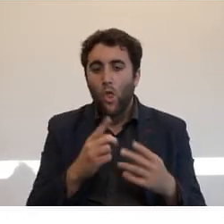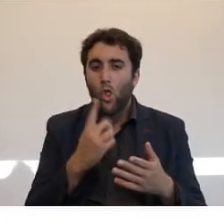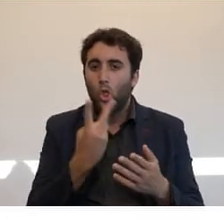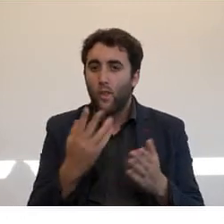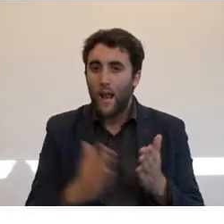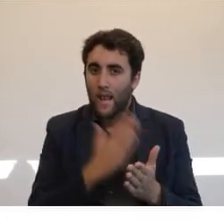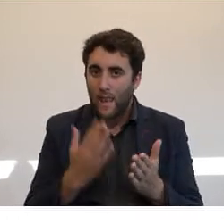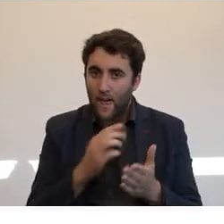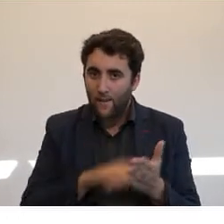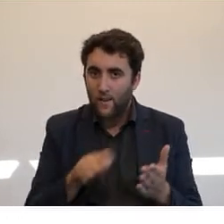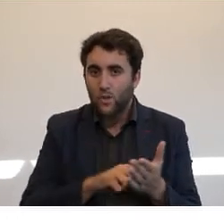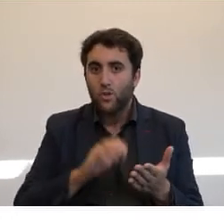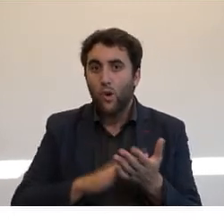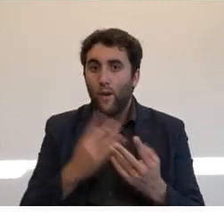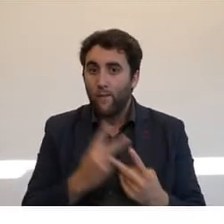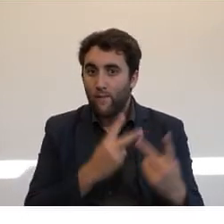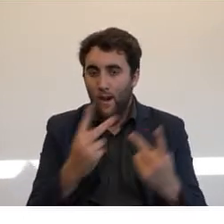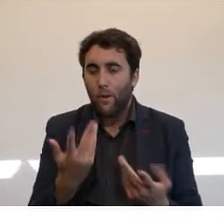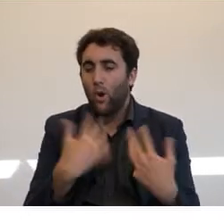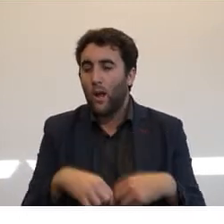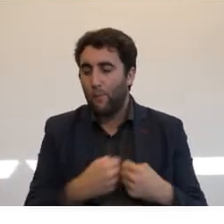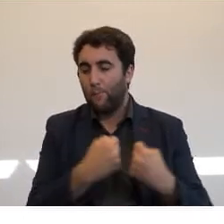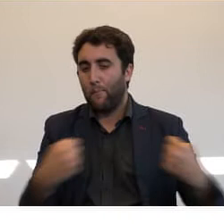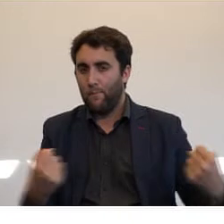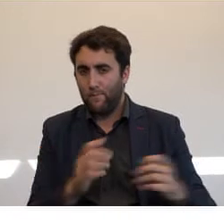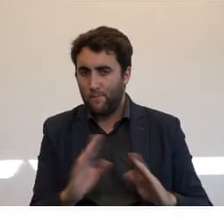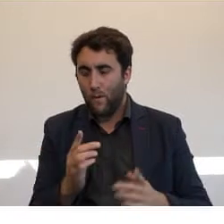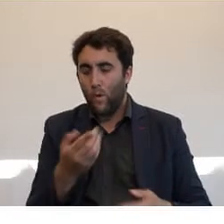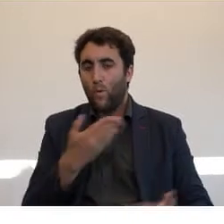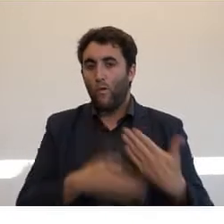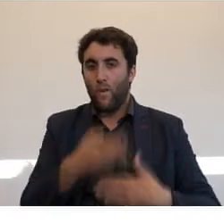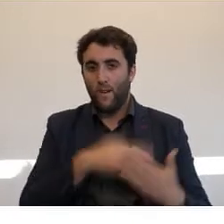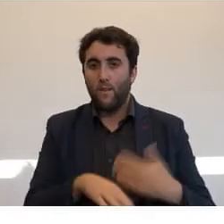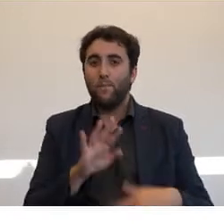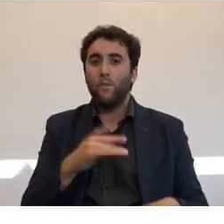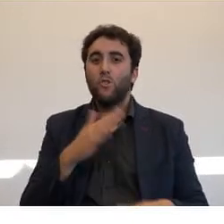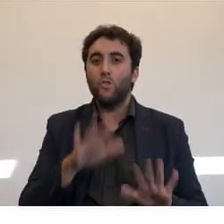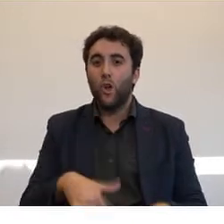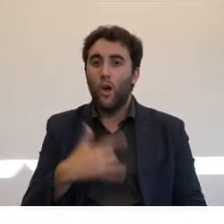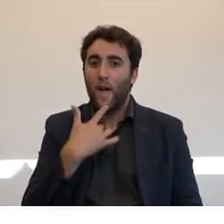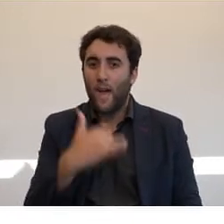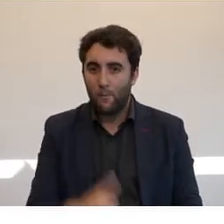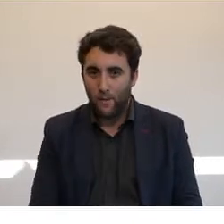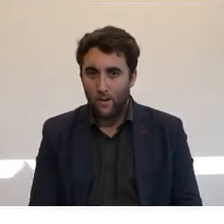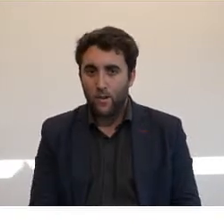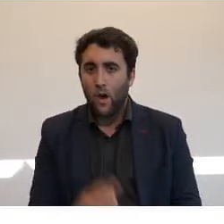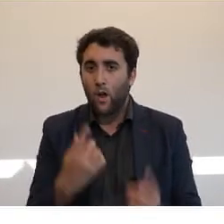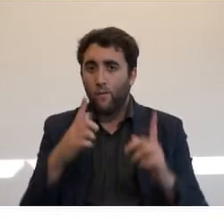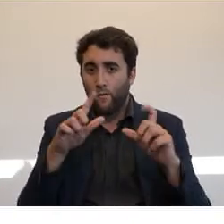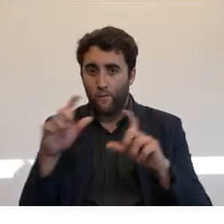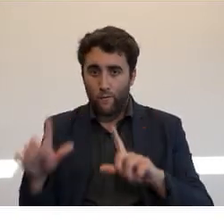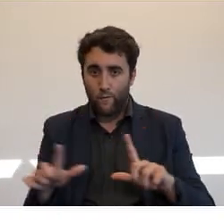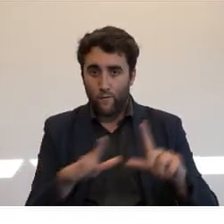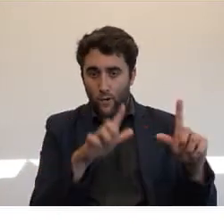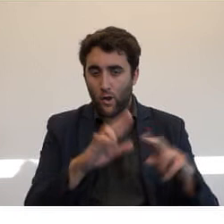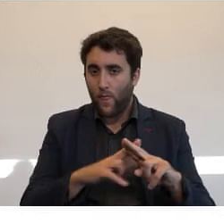que son 2 libros sobre viajes. Pero bueno, no quiero hablar mucho de esto, sino volver un poco a los ejemplos. Y os comparto una